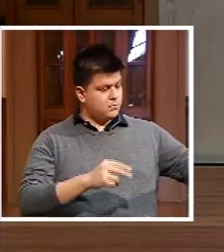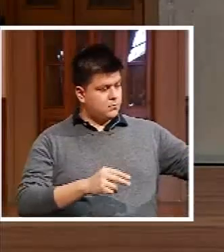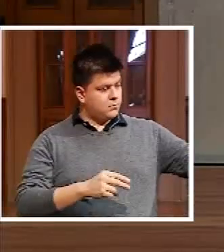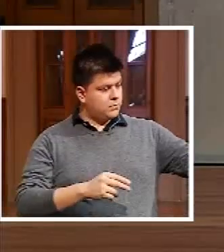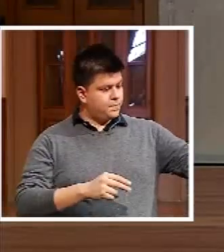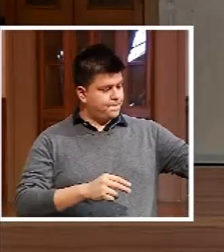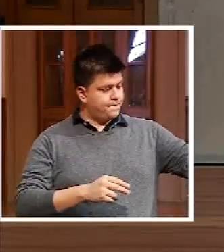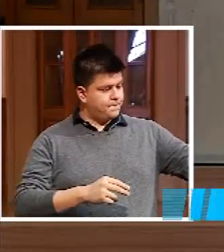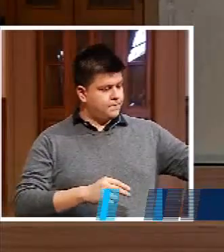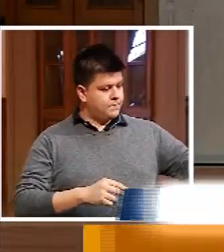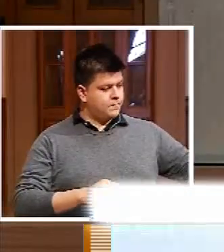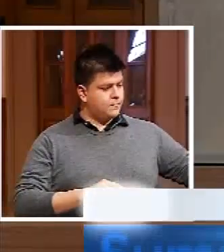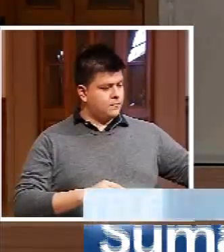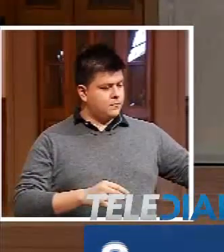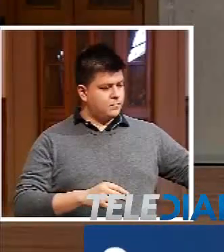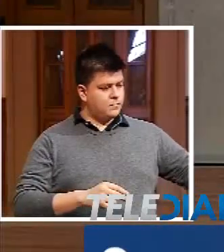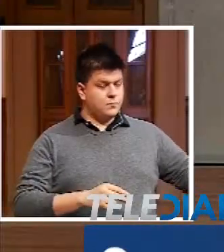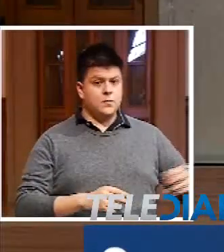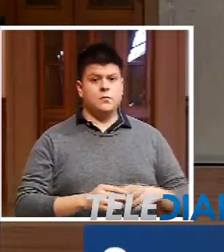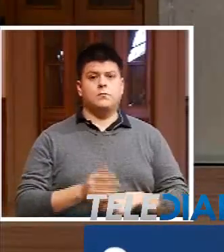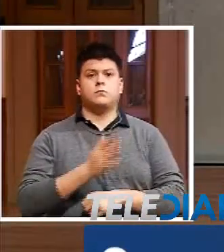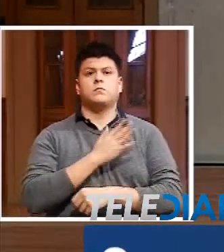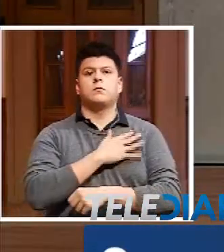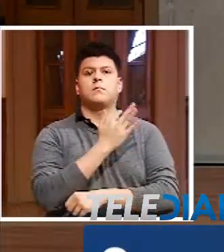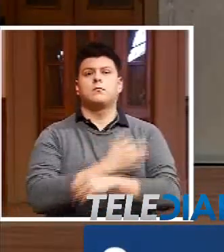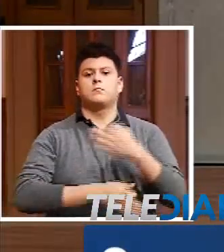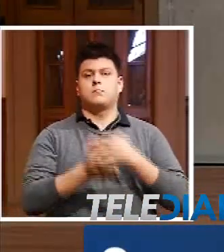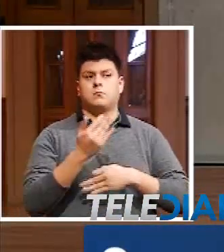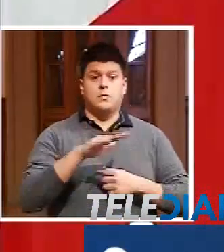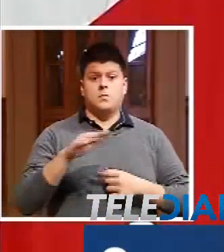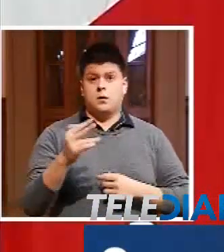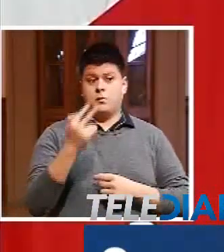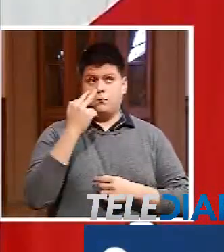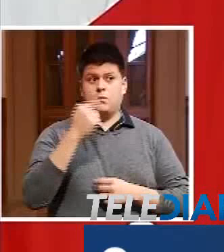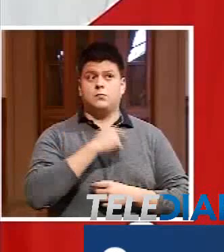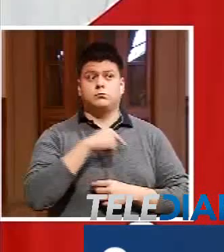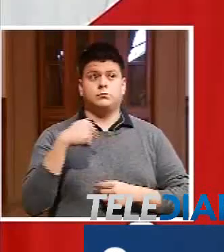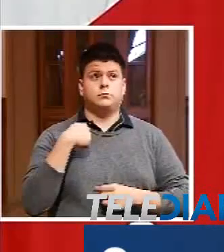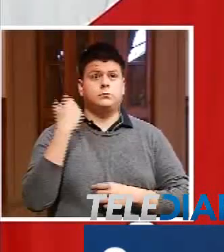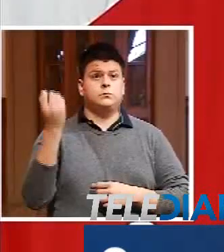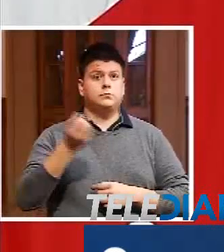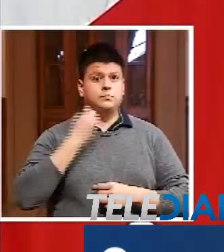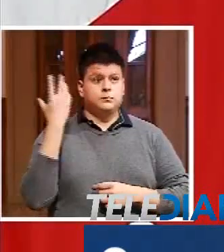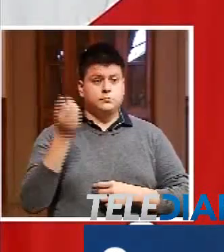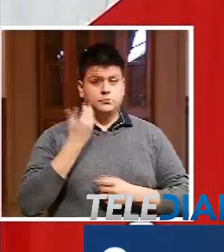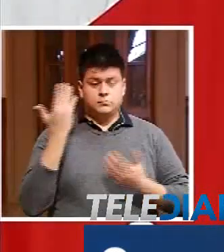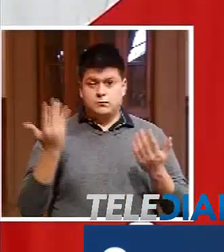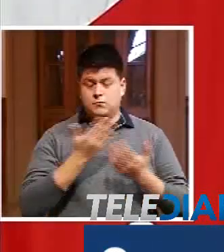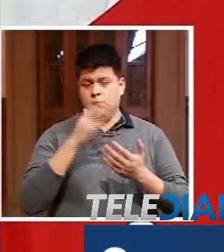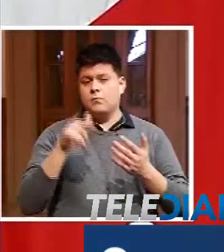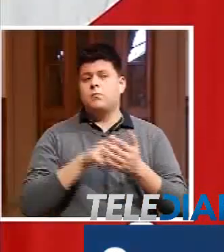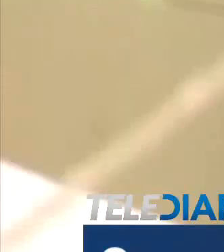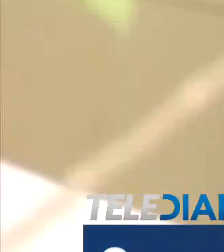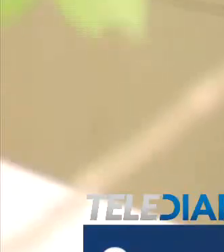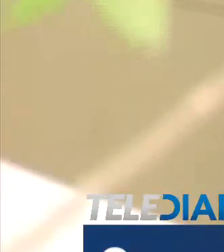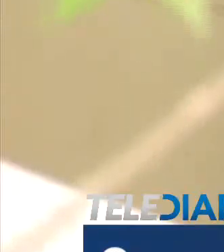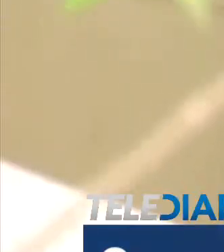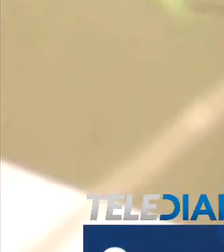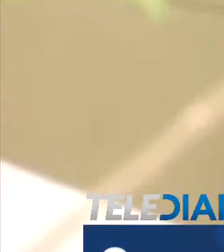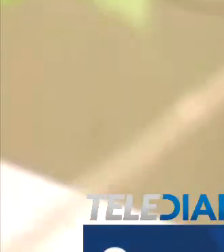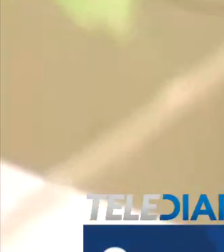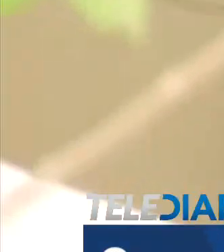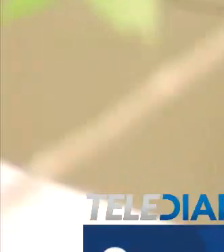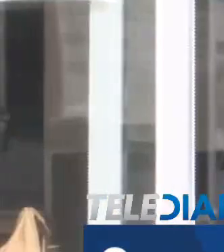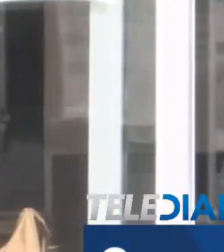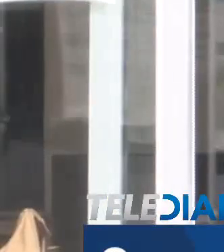Con la cifra de contagios más baja en los últimos 14 días, este lunes la Secretaría de Salud de Nuevo León reportó 563 nuevos casos,